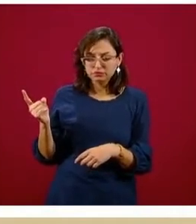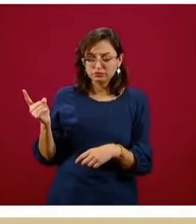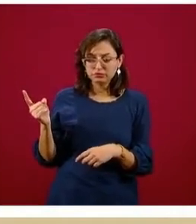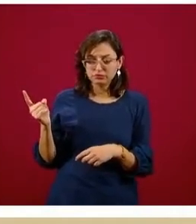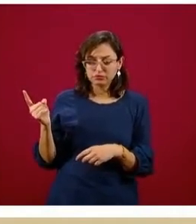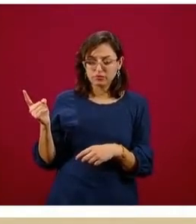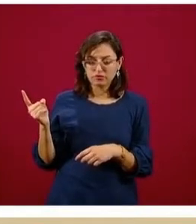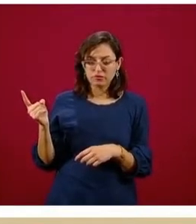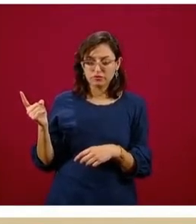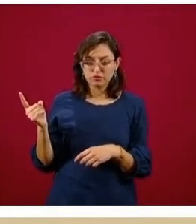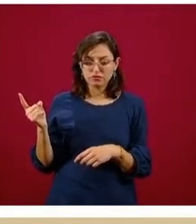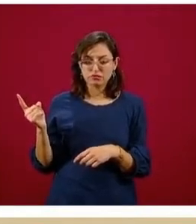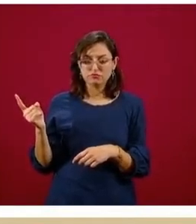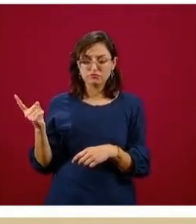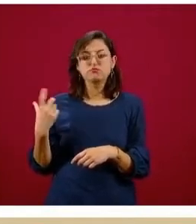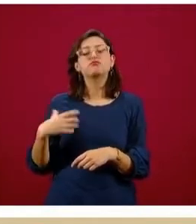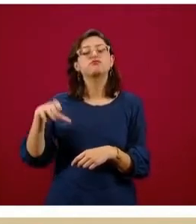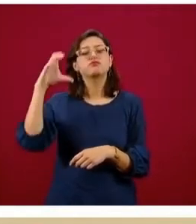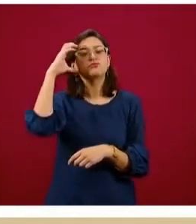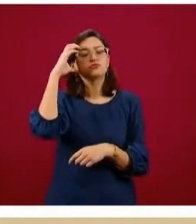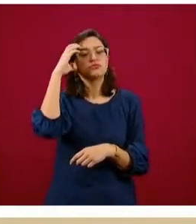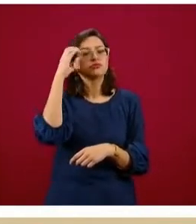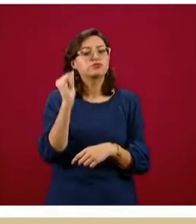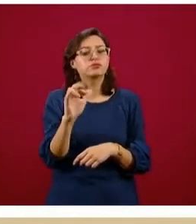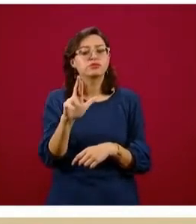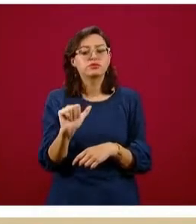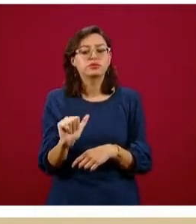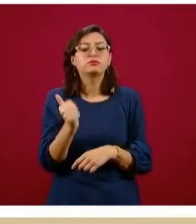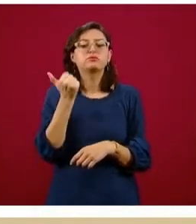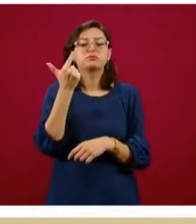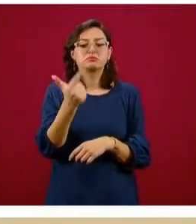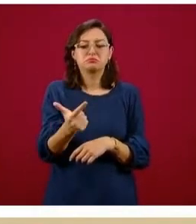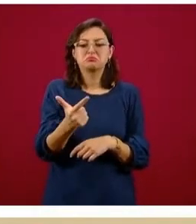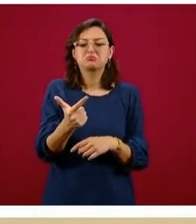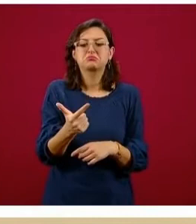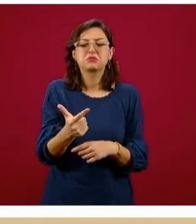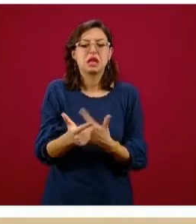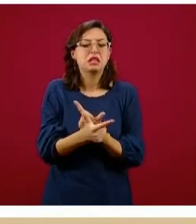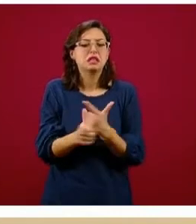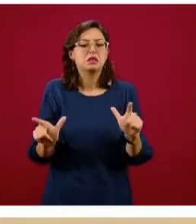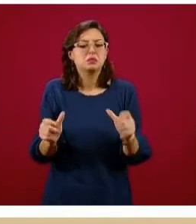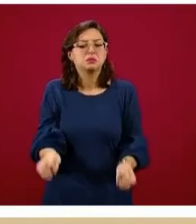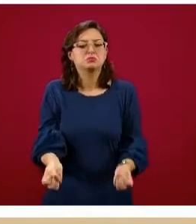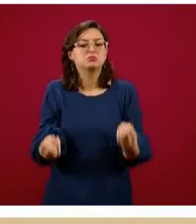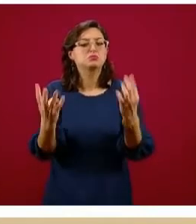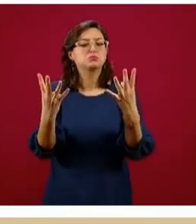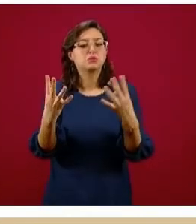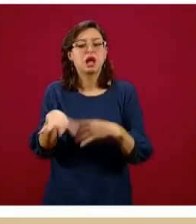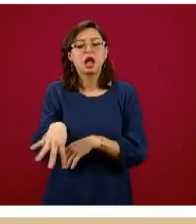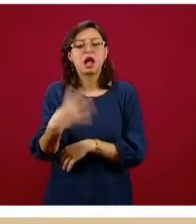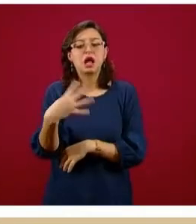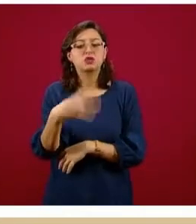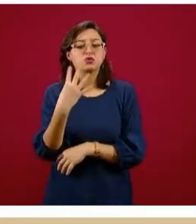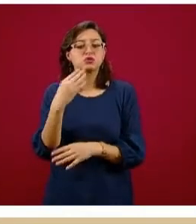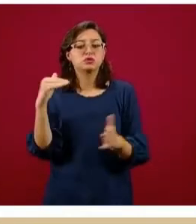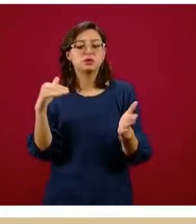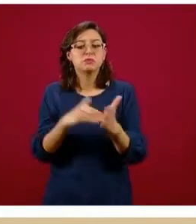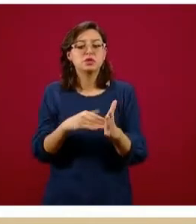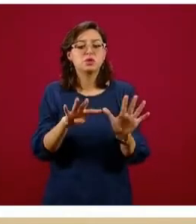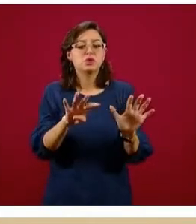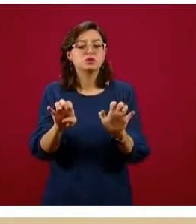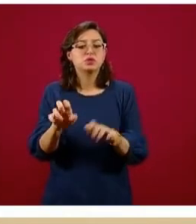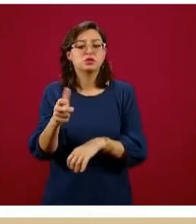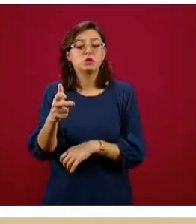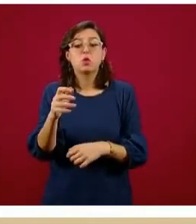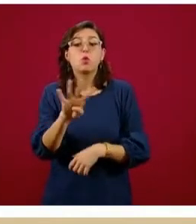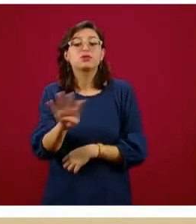14.408 camas IRAG disponibles, o sea, todavía están disponibles para poder recibir a un paciente con estas características. Pero además